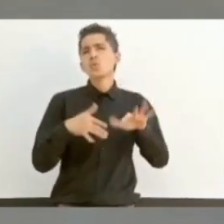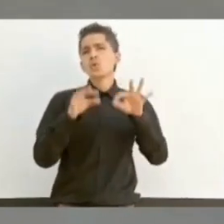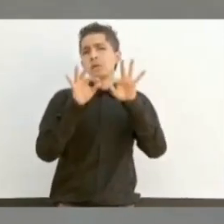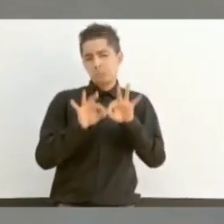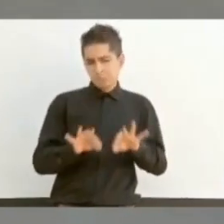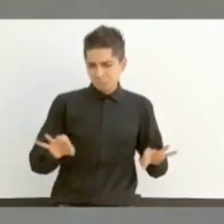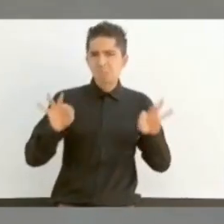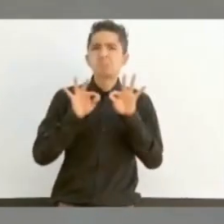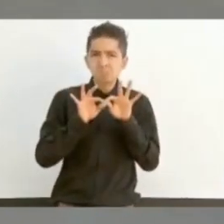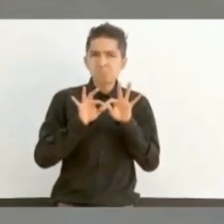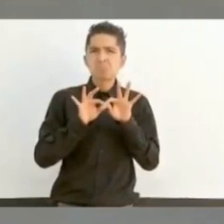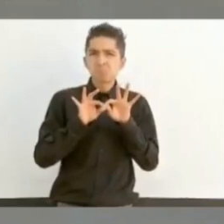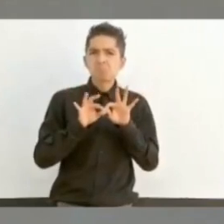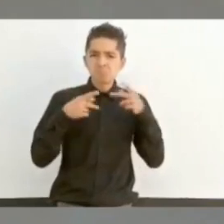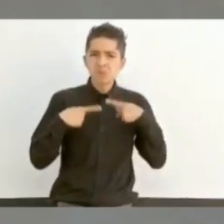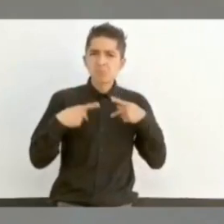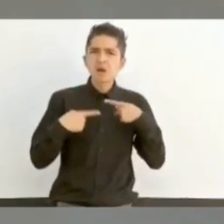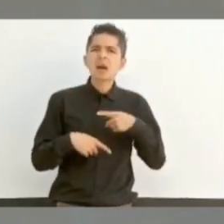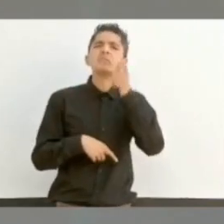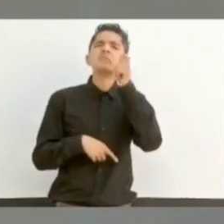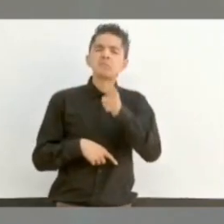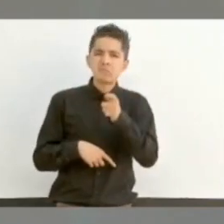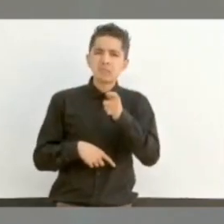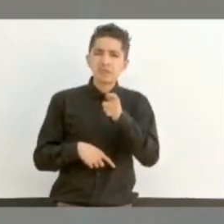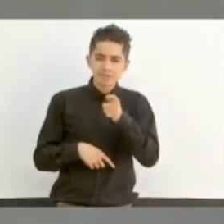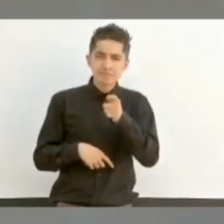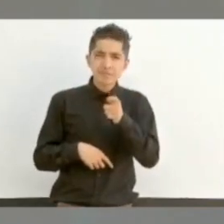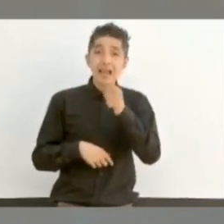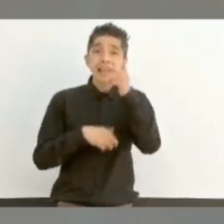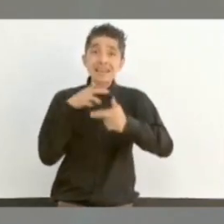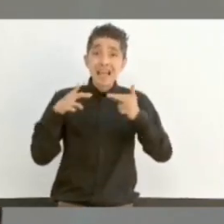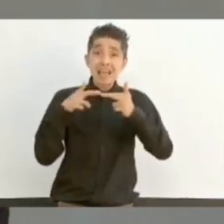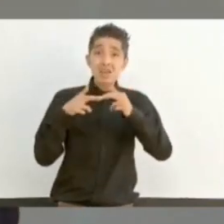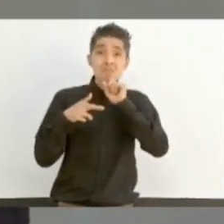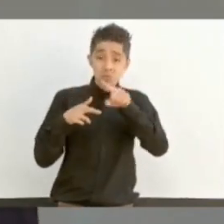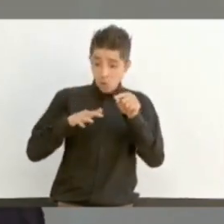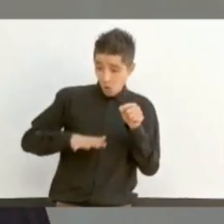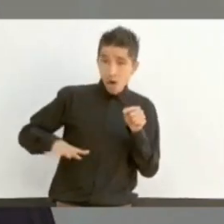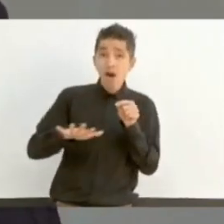destacadísimos. Uno de ellos de esta región,